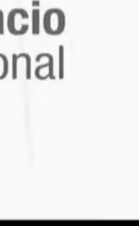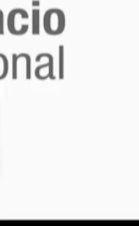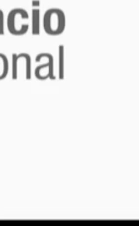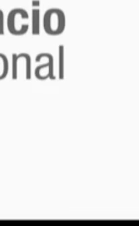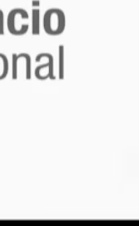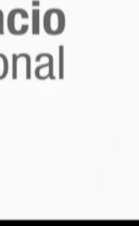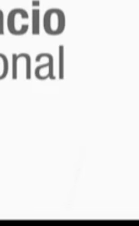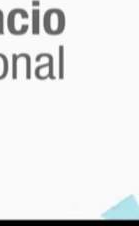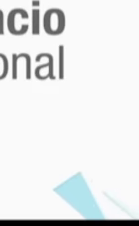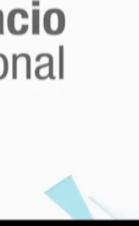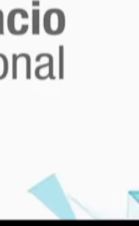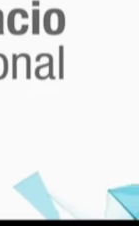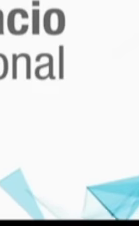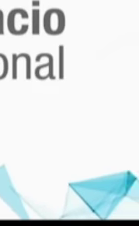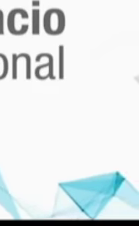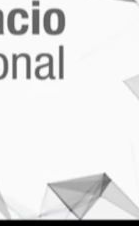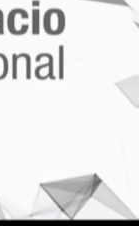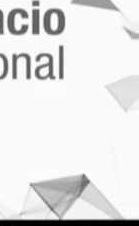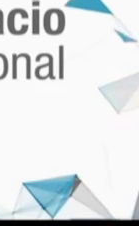Inicio de espacio promocional.